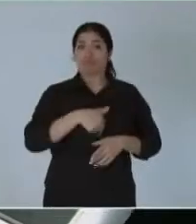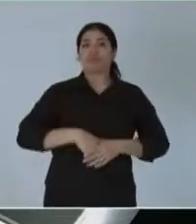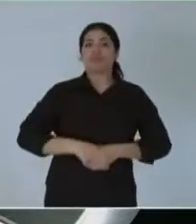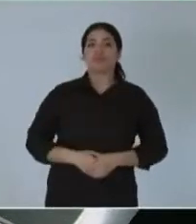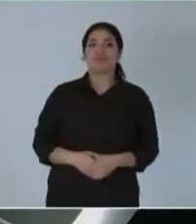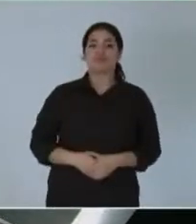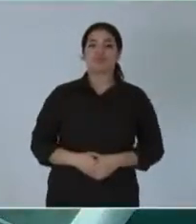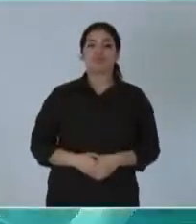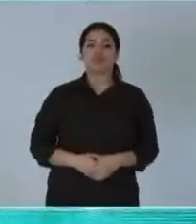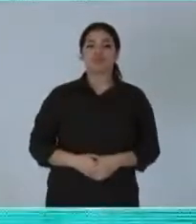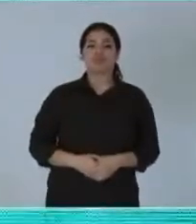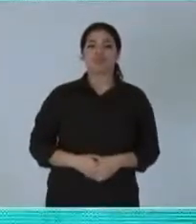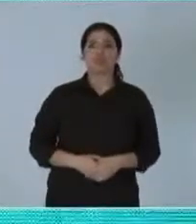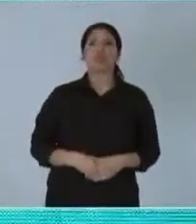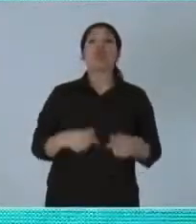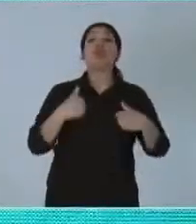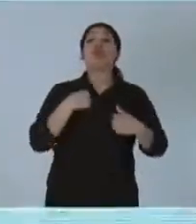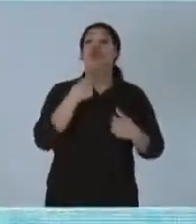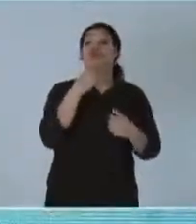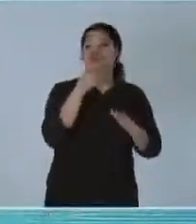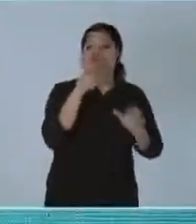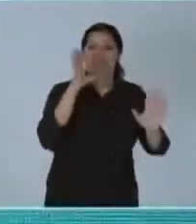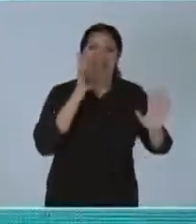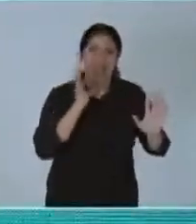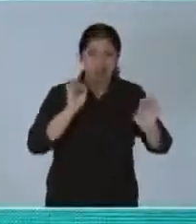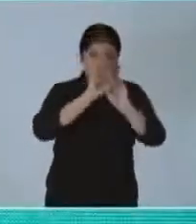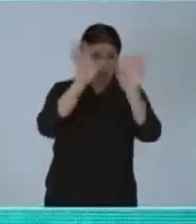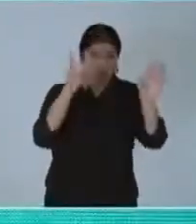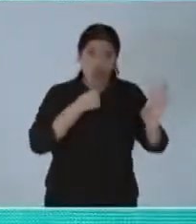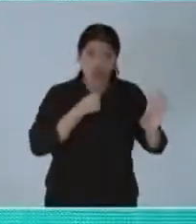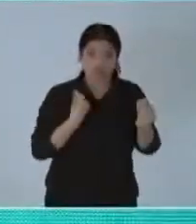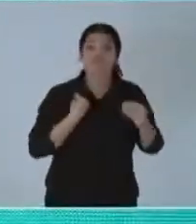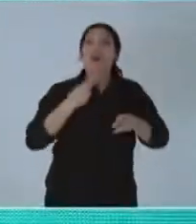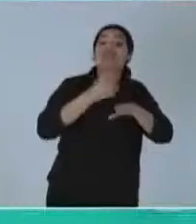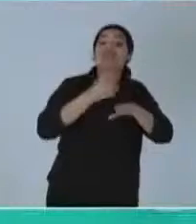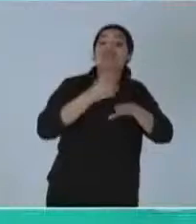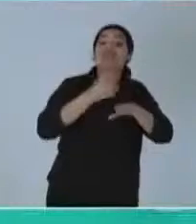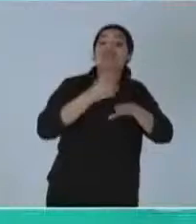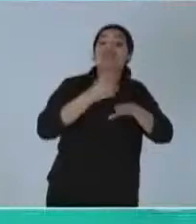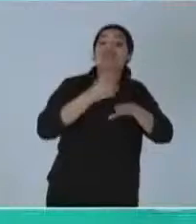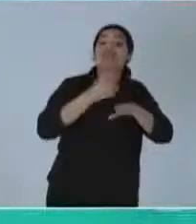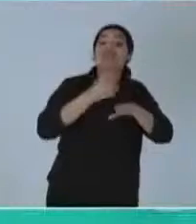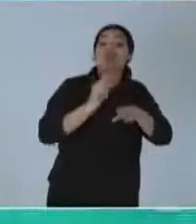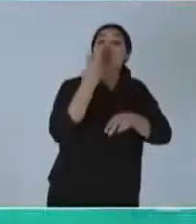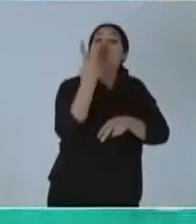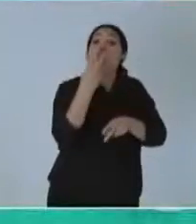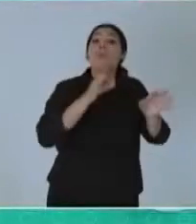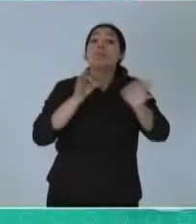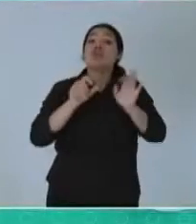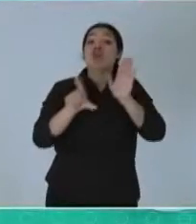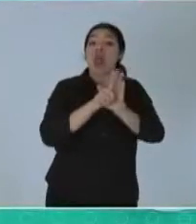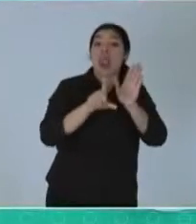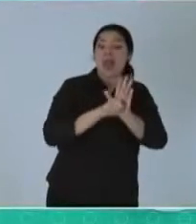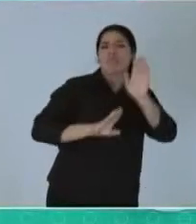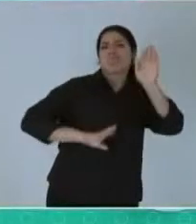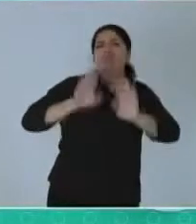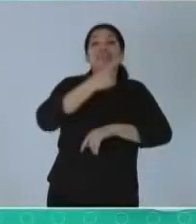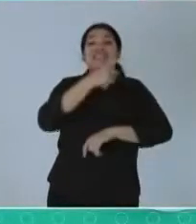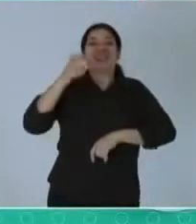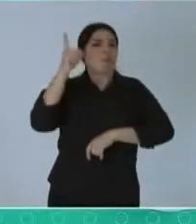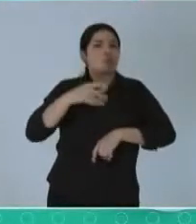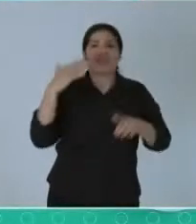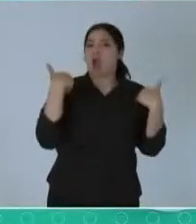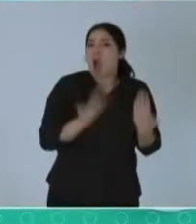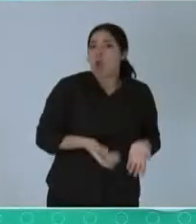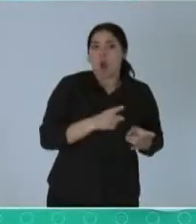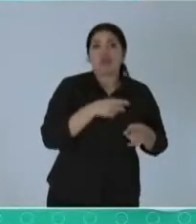30 segundos tiempo te quiero hacer una aclaración Carolina en el caso del Parque de la estación fueron dos proyectos de ley se votó por unanimidad y era un proyecto de tu